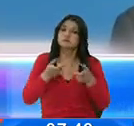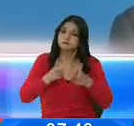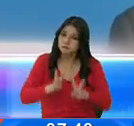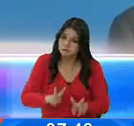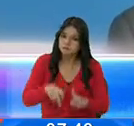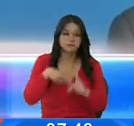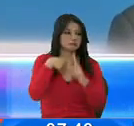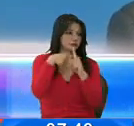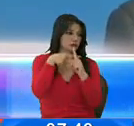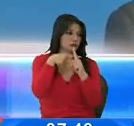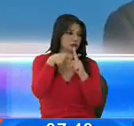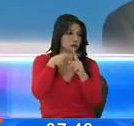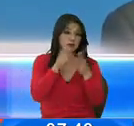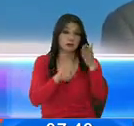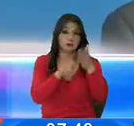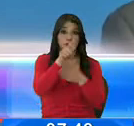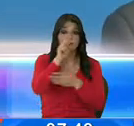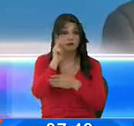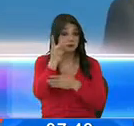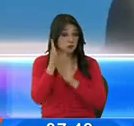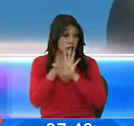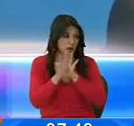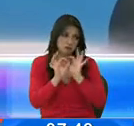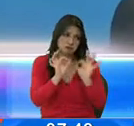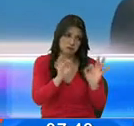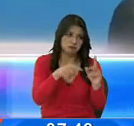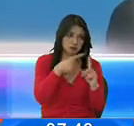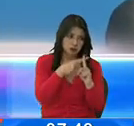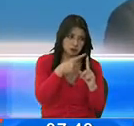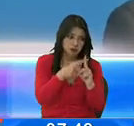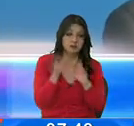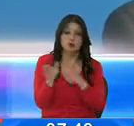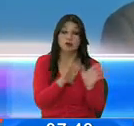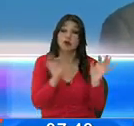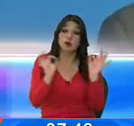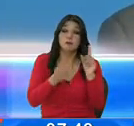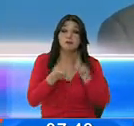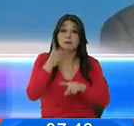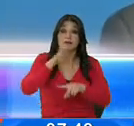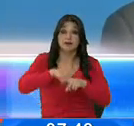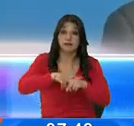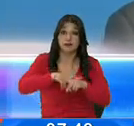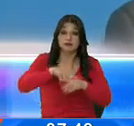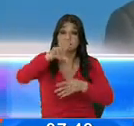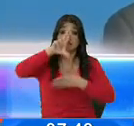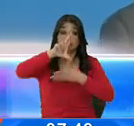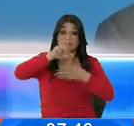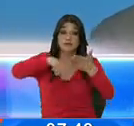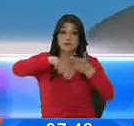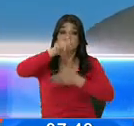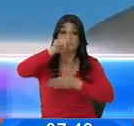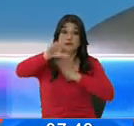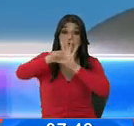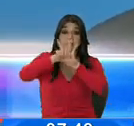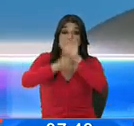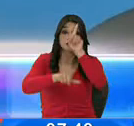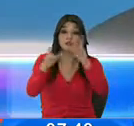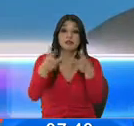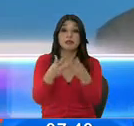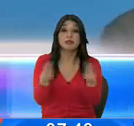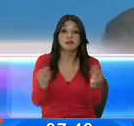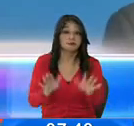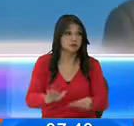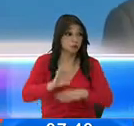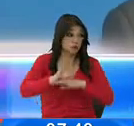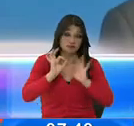el haber aprobado la segunda el dispositivo elaborar haber aprobado por primera vez en latinoamérica una ley con respecto a los desaparecidos en el